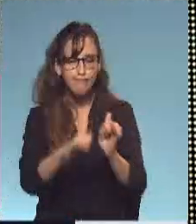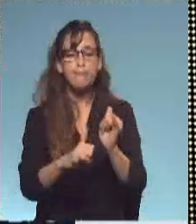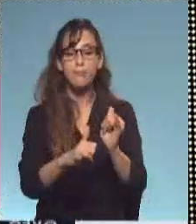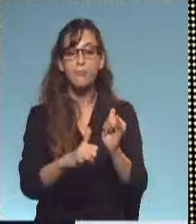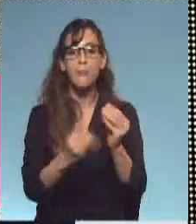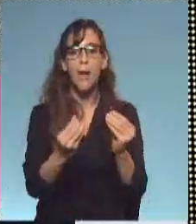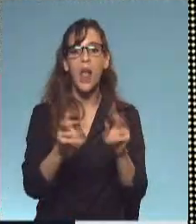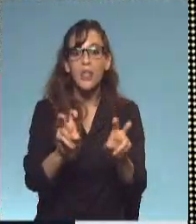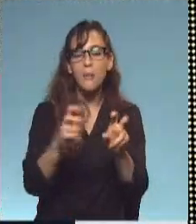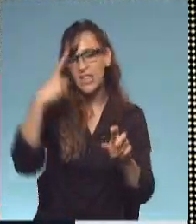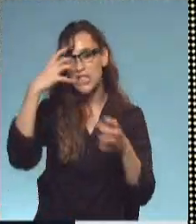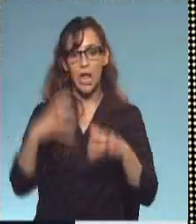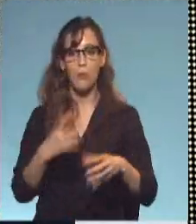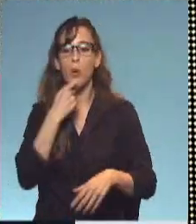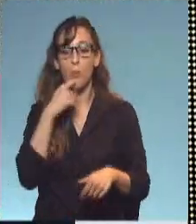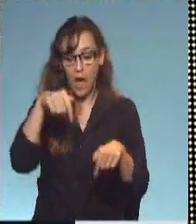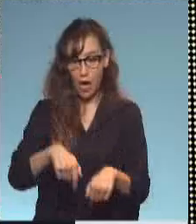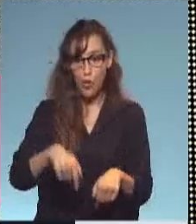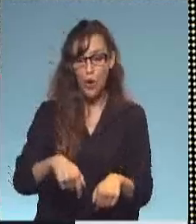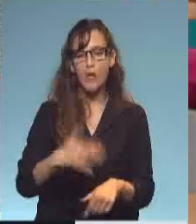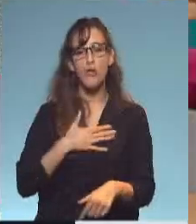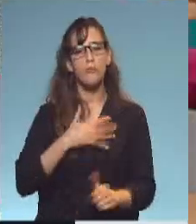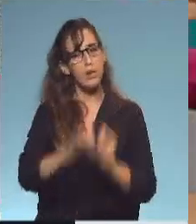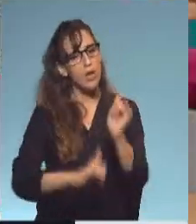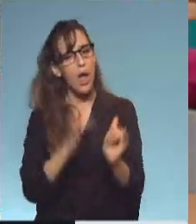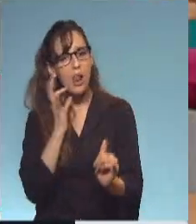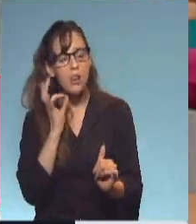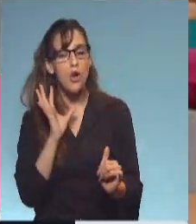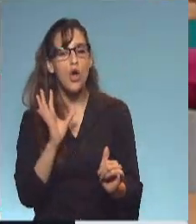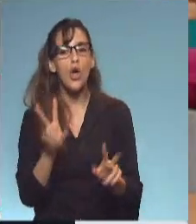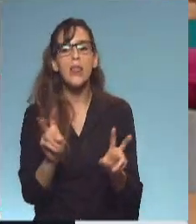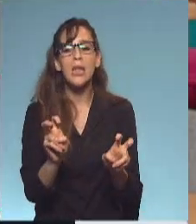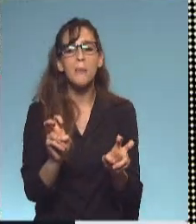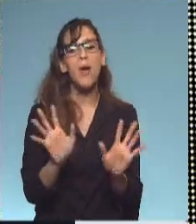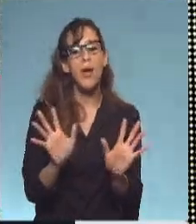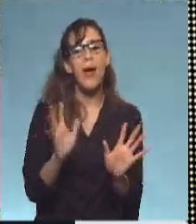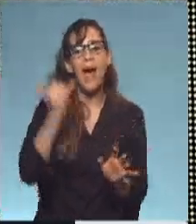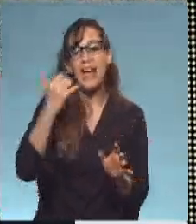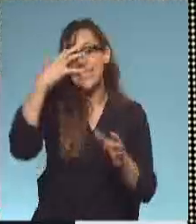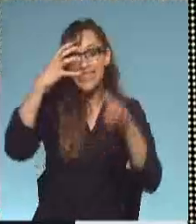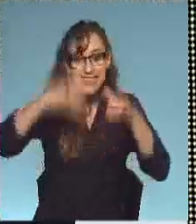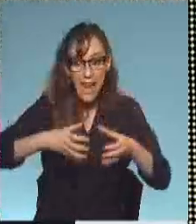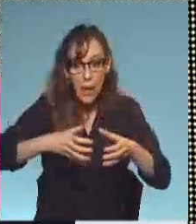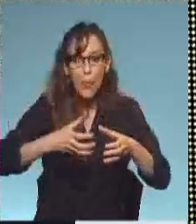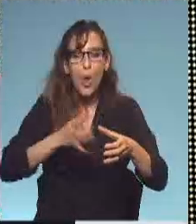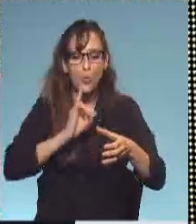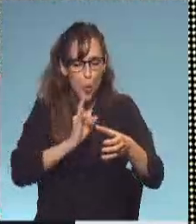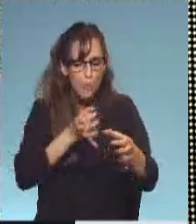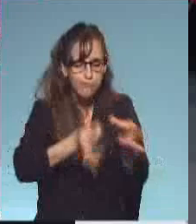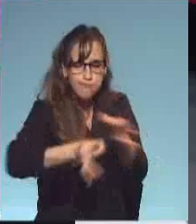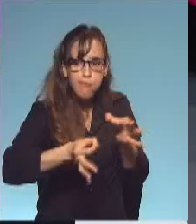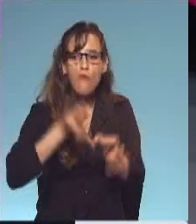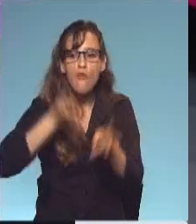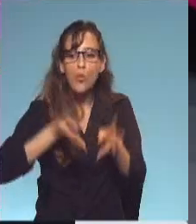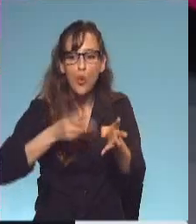diferentes conceptos del cerebro. Por ejemplo, yo ahora di un concepto que no es tan intuitivo, que es el concepto de que tenemos módulos cerebrales para tareas específicas. Claro. Y